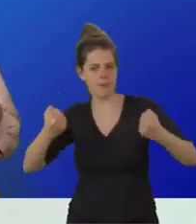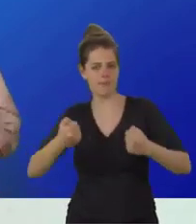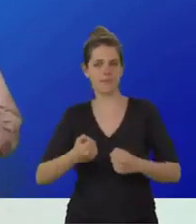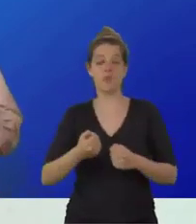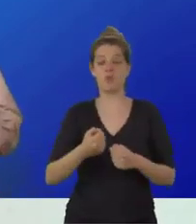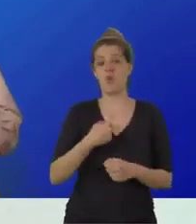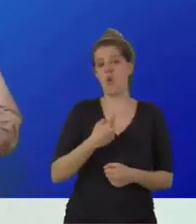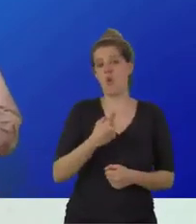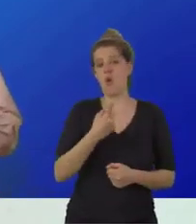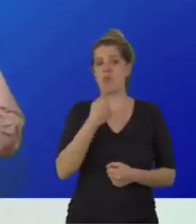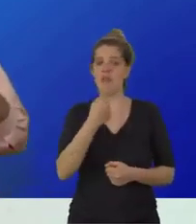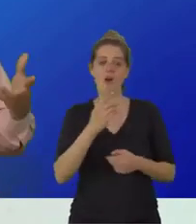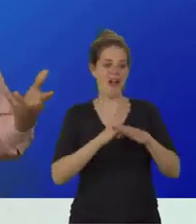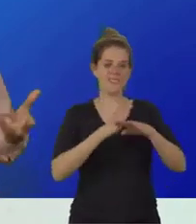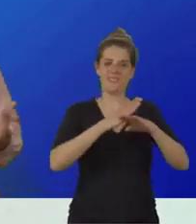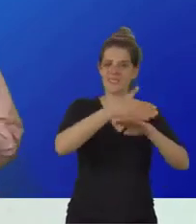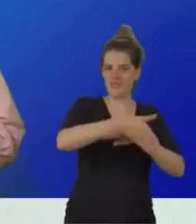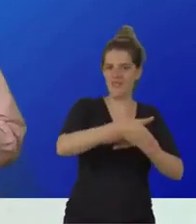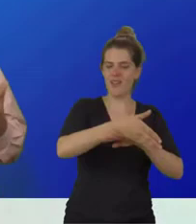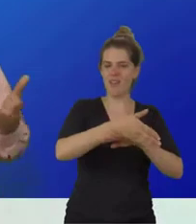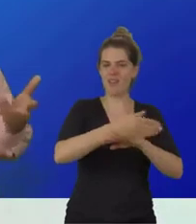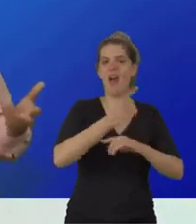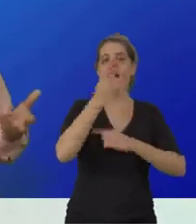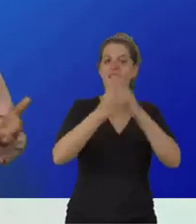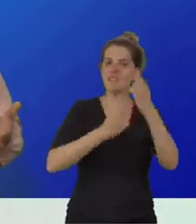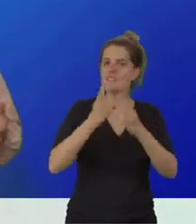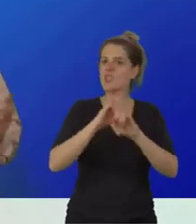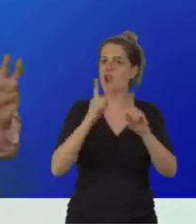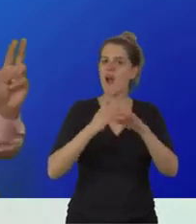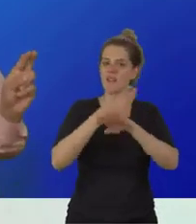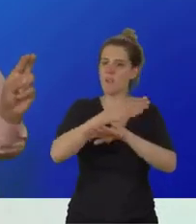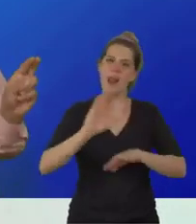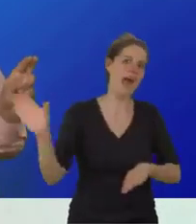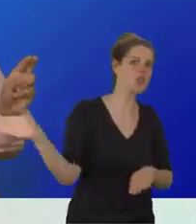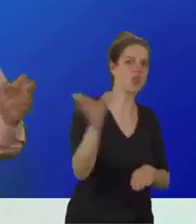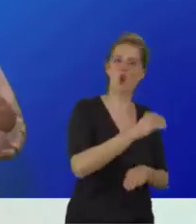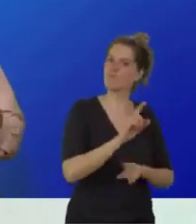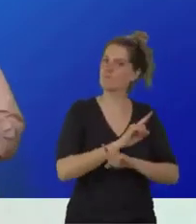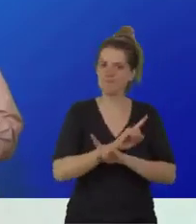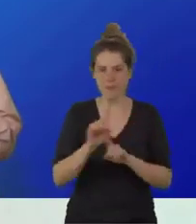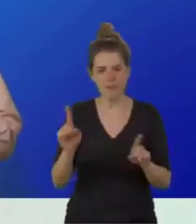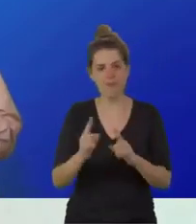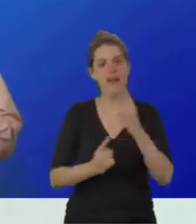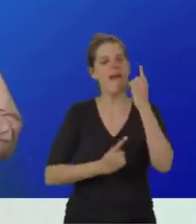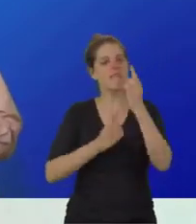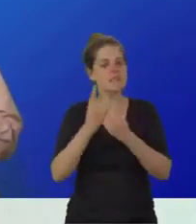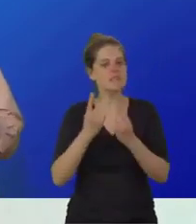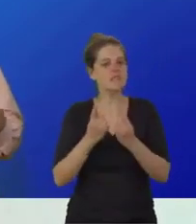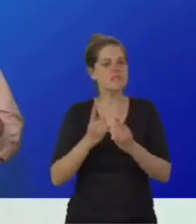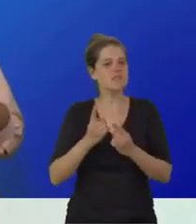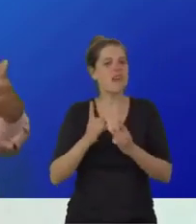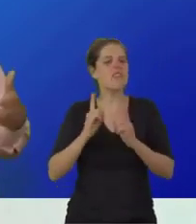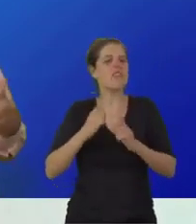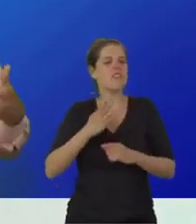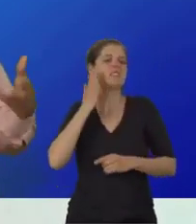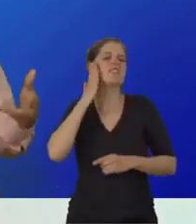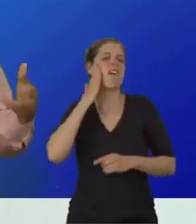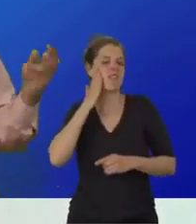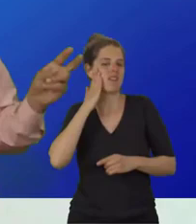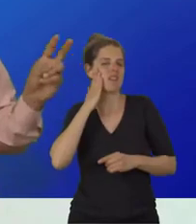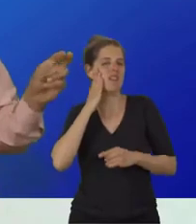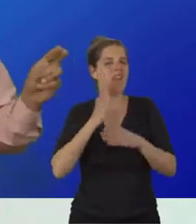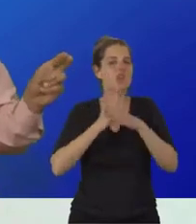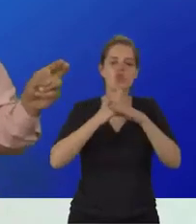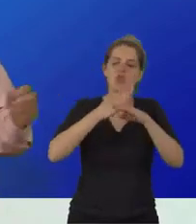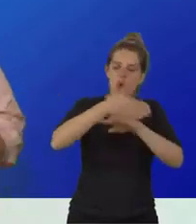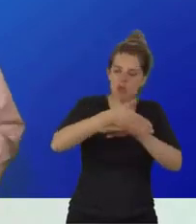accesibilidad no siempre estamos siendo abarcativos de todos, sino que tenemos que tratar de construir que